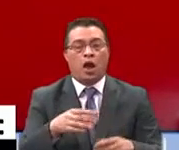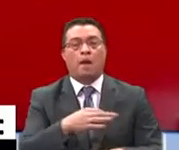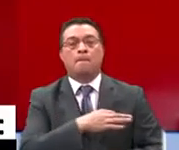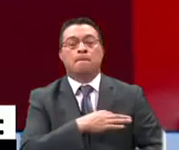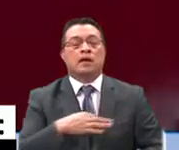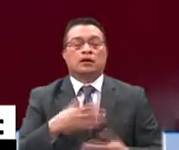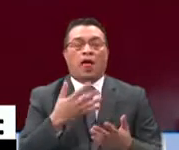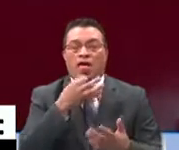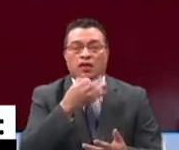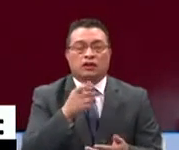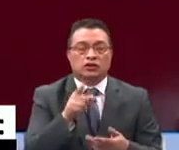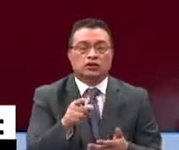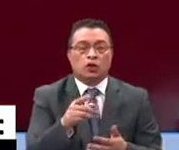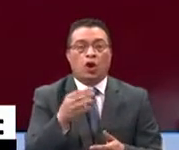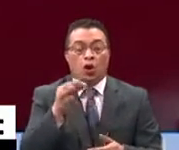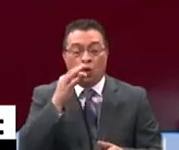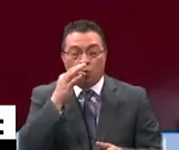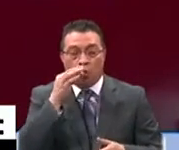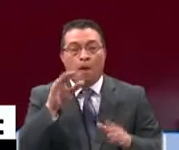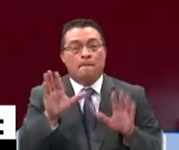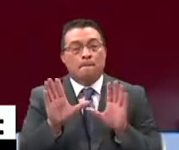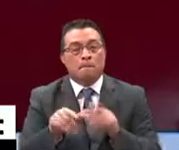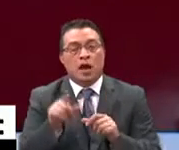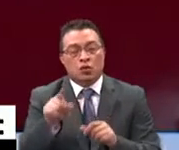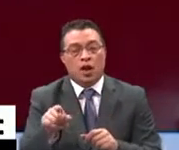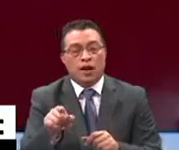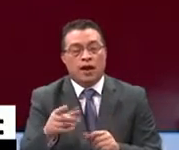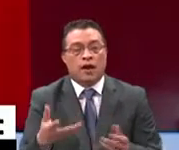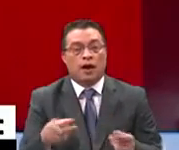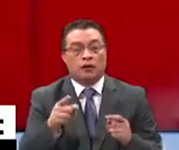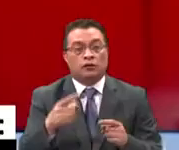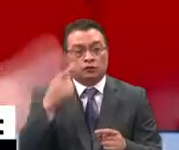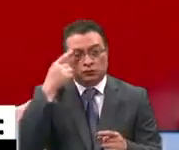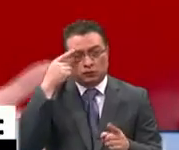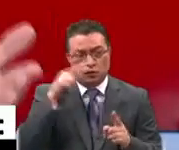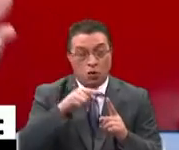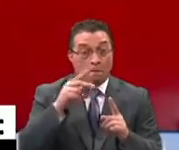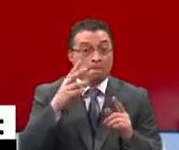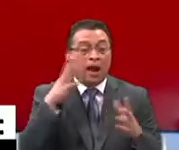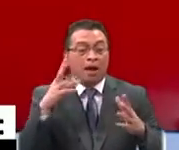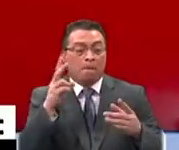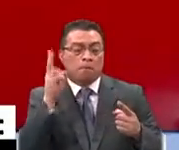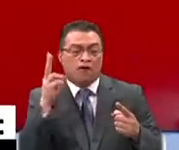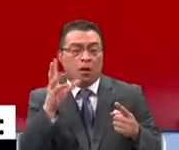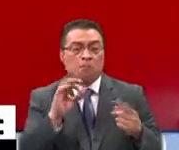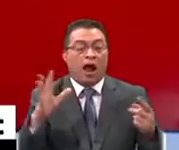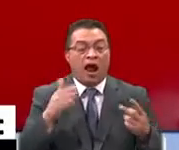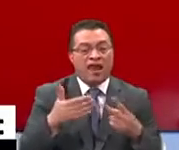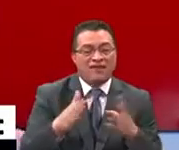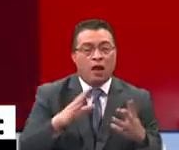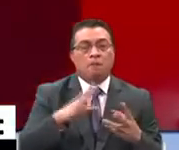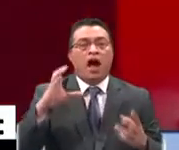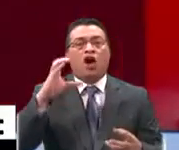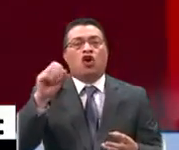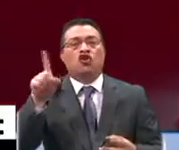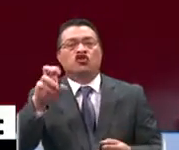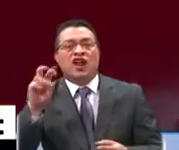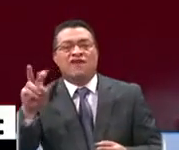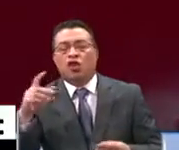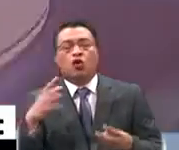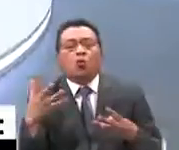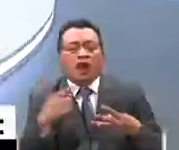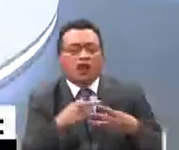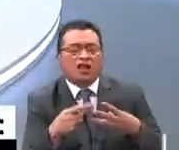proyecto sobre el consumo de marihuana? ¿Va hacia un ámbito más prohibitivo, más liberal, más conservador? ¿Cómo lo definiría